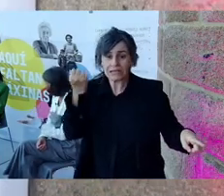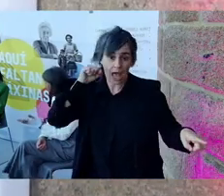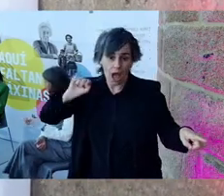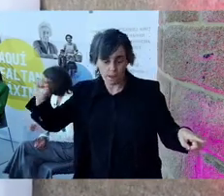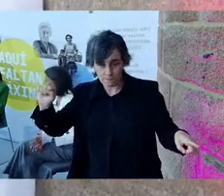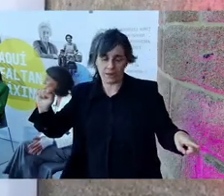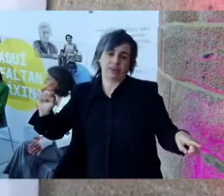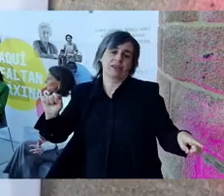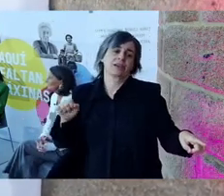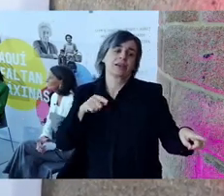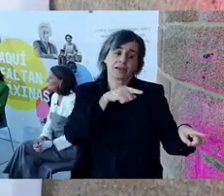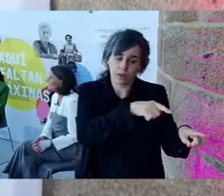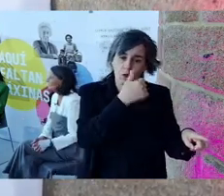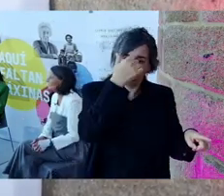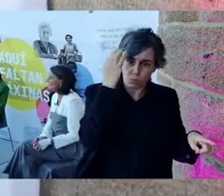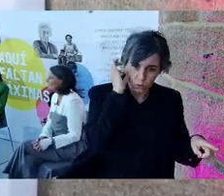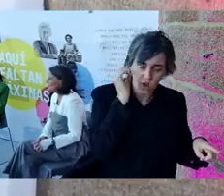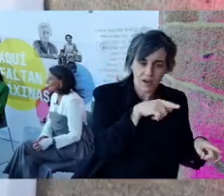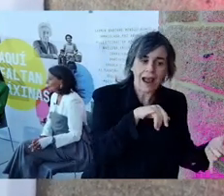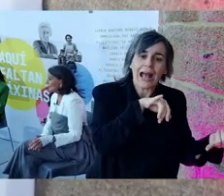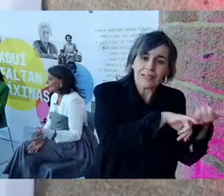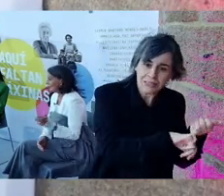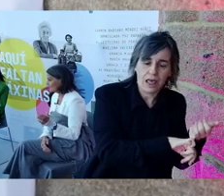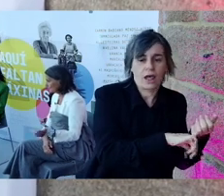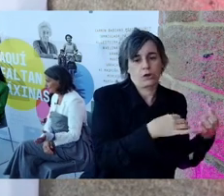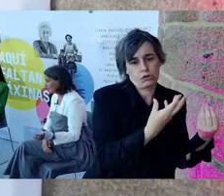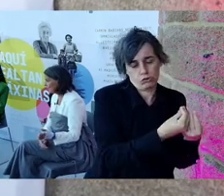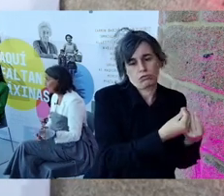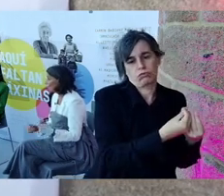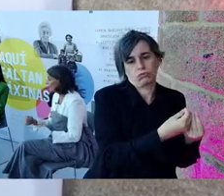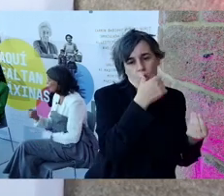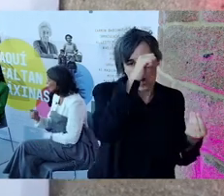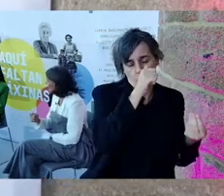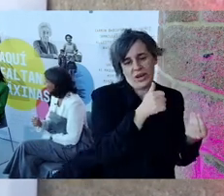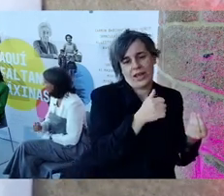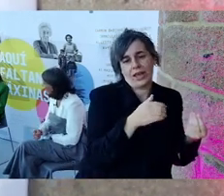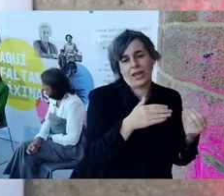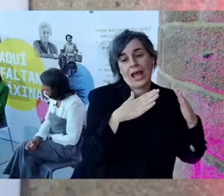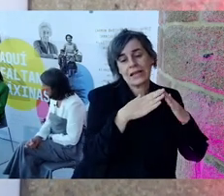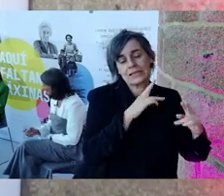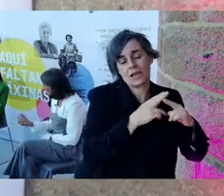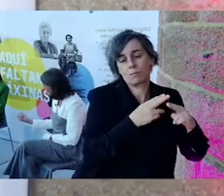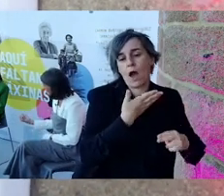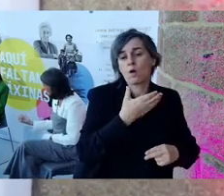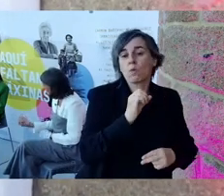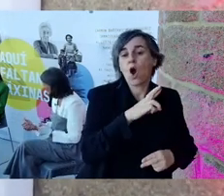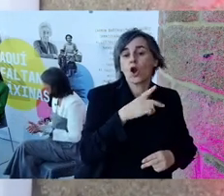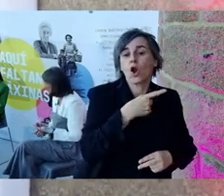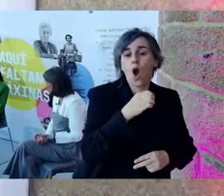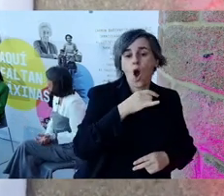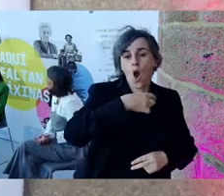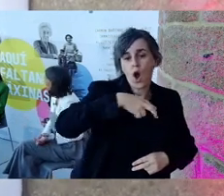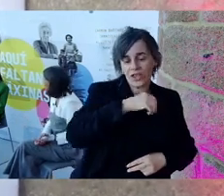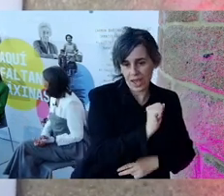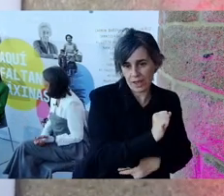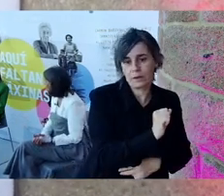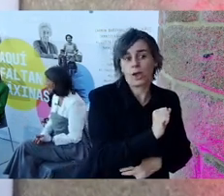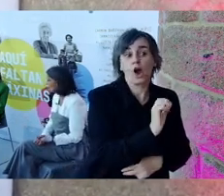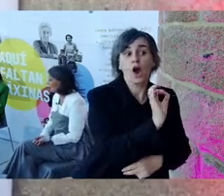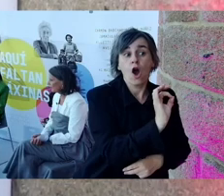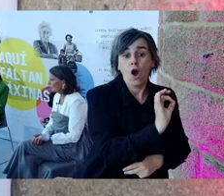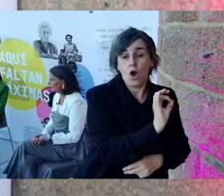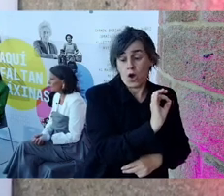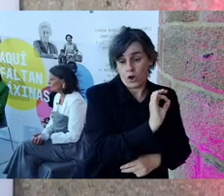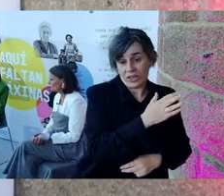casada también con un primo con un Borgoña, con un hijo de la casa de Borgoña, para hacer frente a ella o para hacer frente a su hijo, a